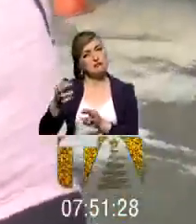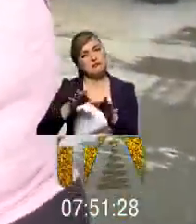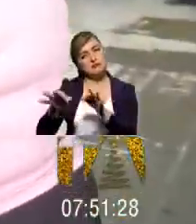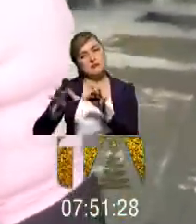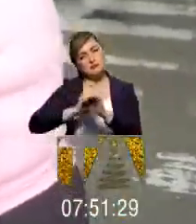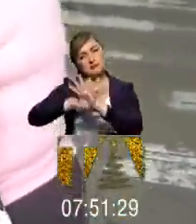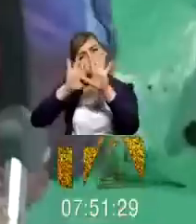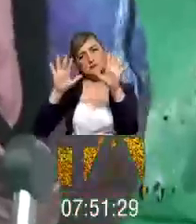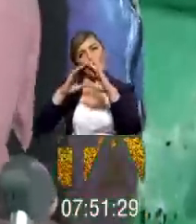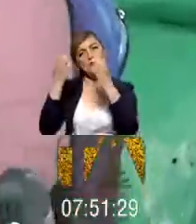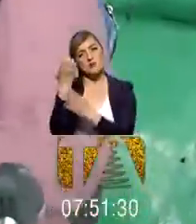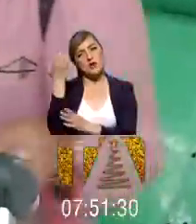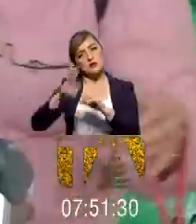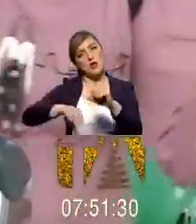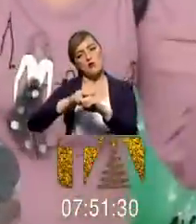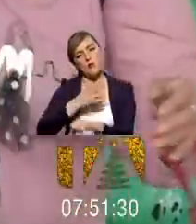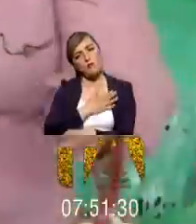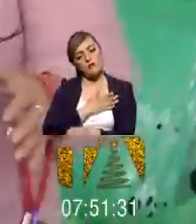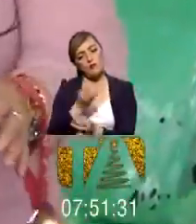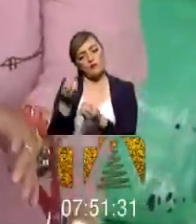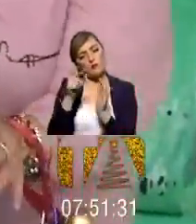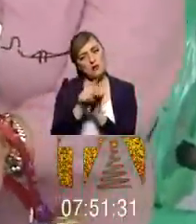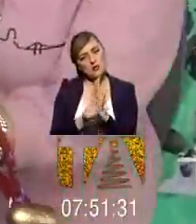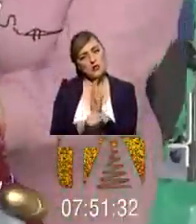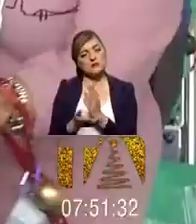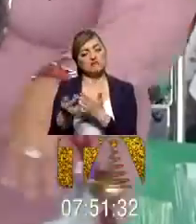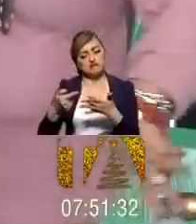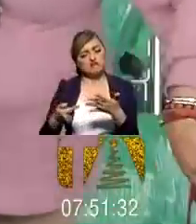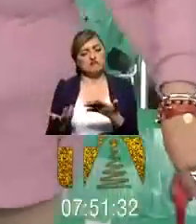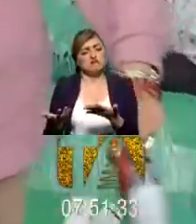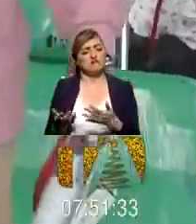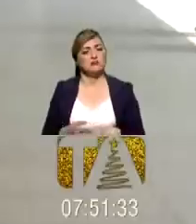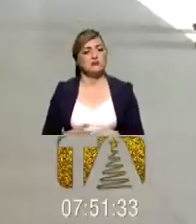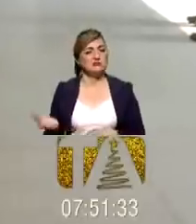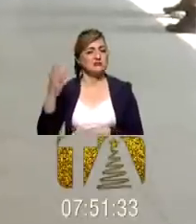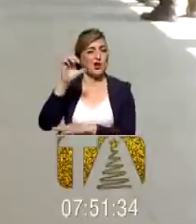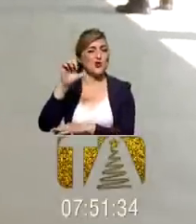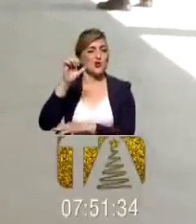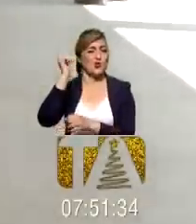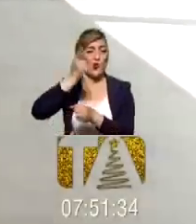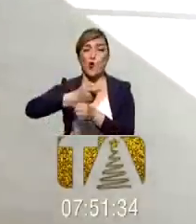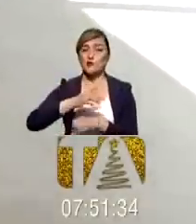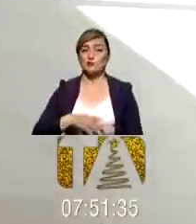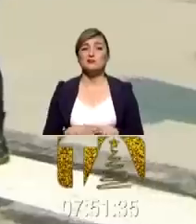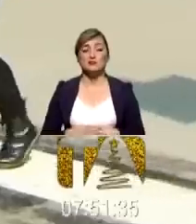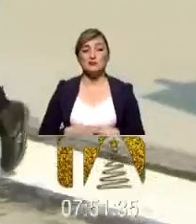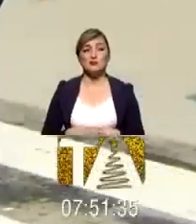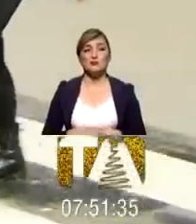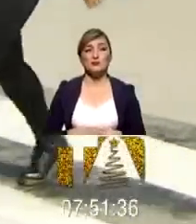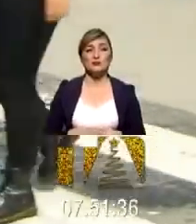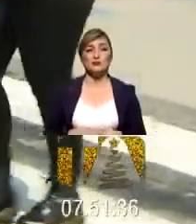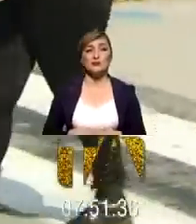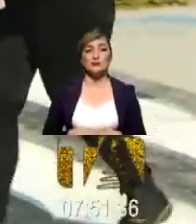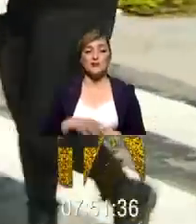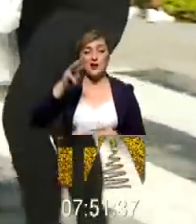de Emergencia Nacional para tener más detalles de esta y otras medidas anunciadas el lunes, vigentes al menos en teoría desde este